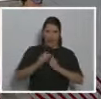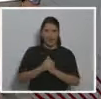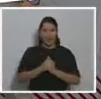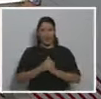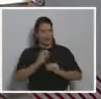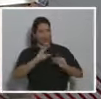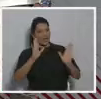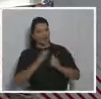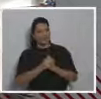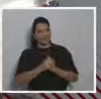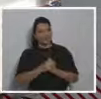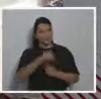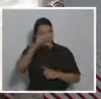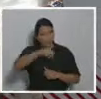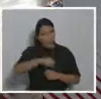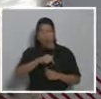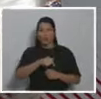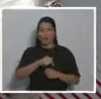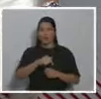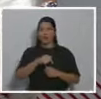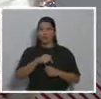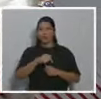Claro.